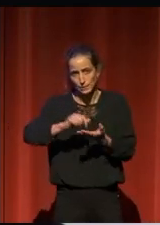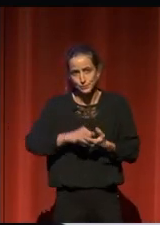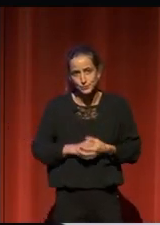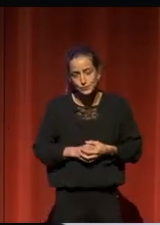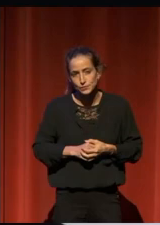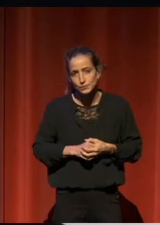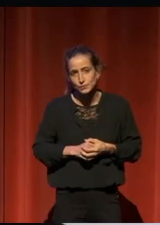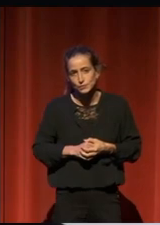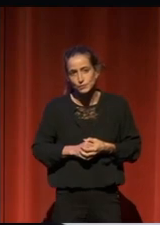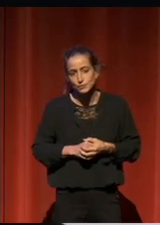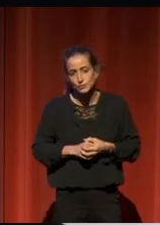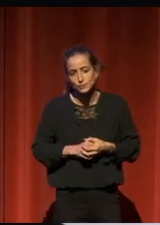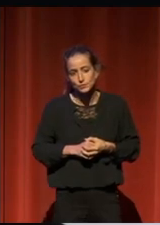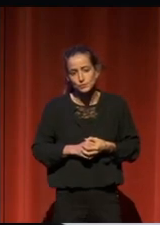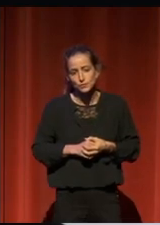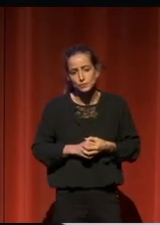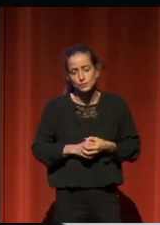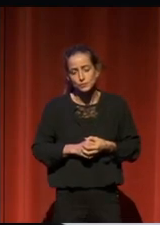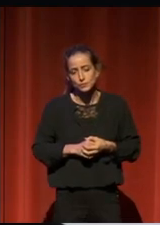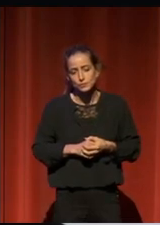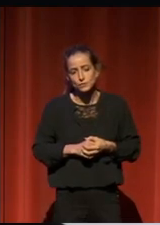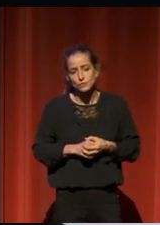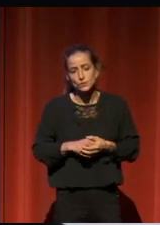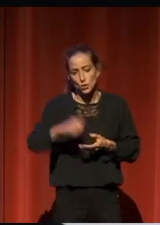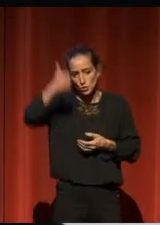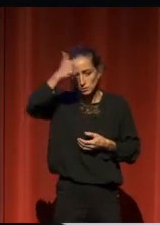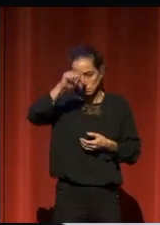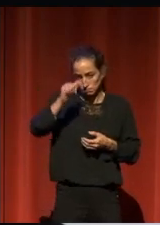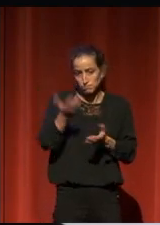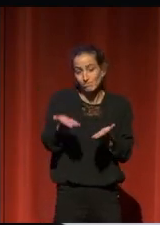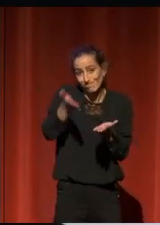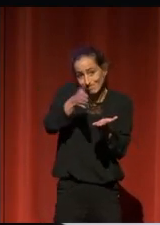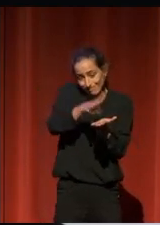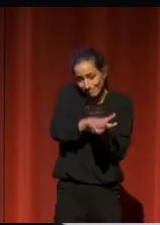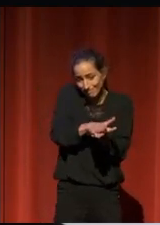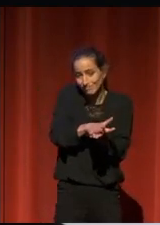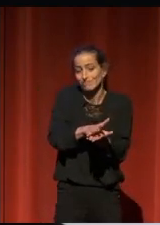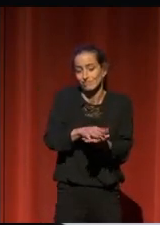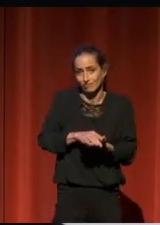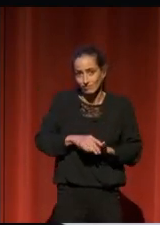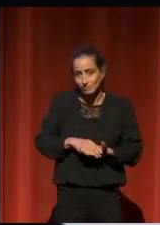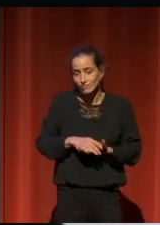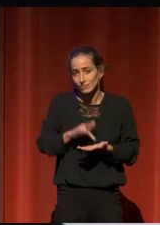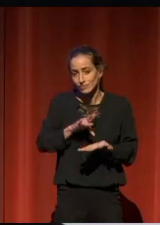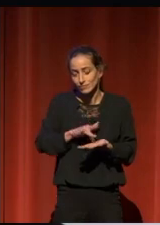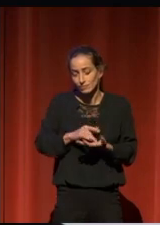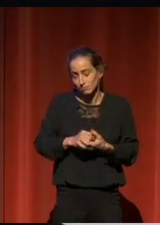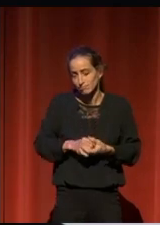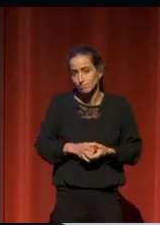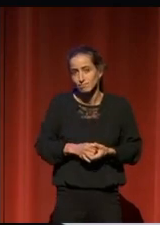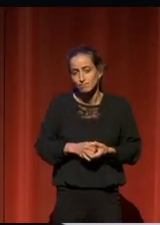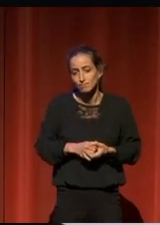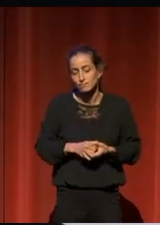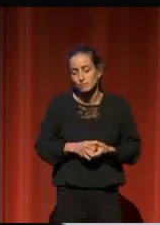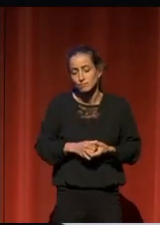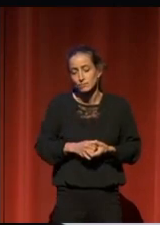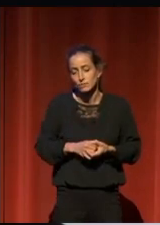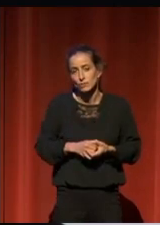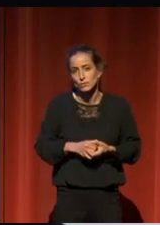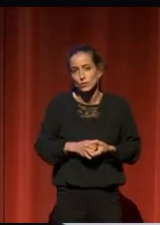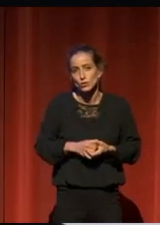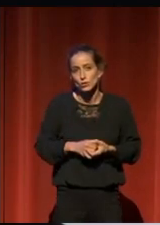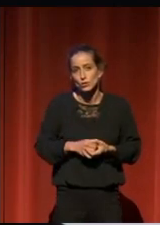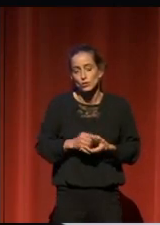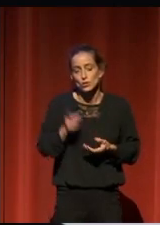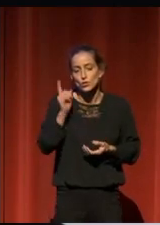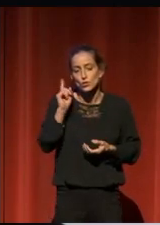su muerte, además, los funcionarios del Concejo de Leipzig solo consignaron